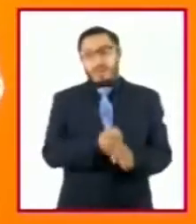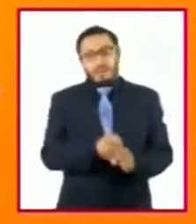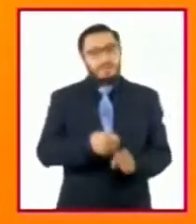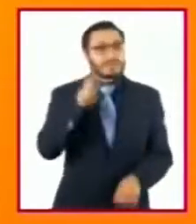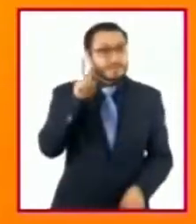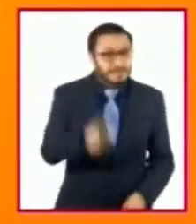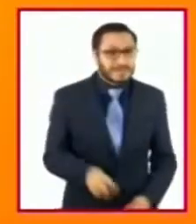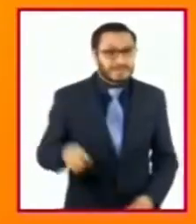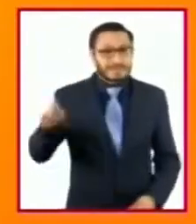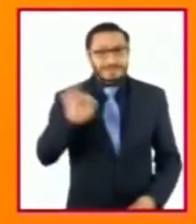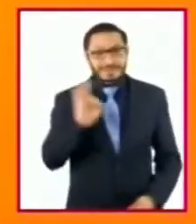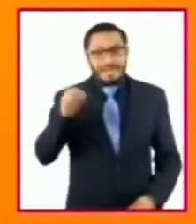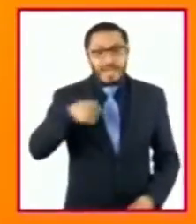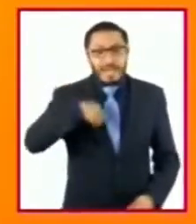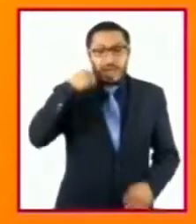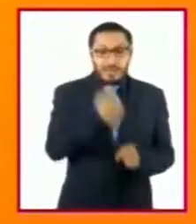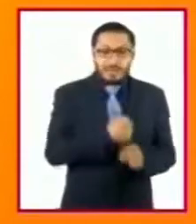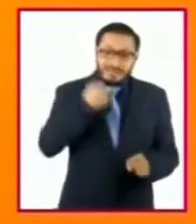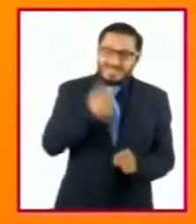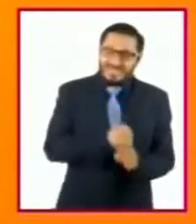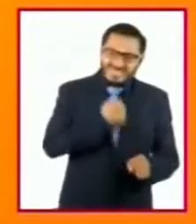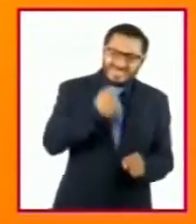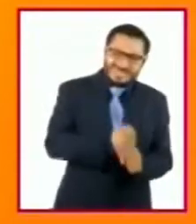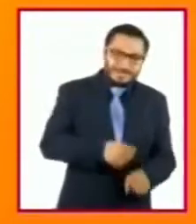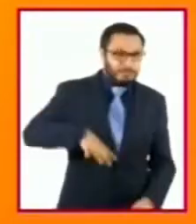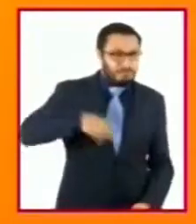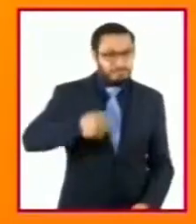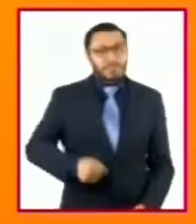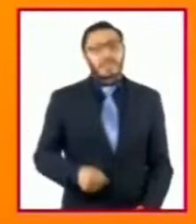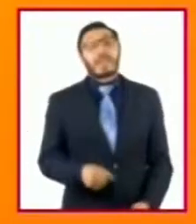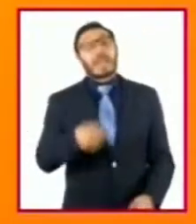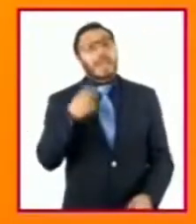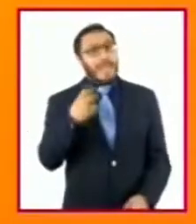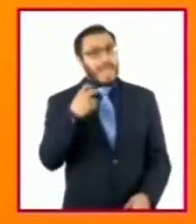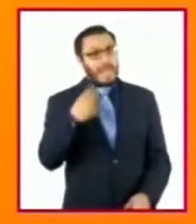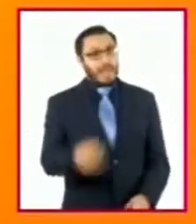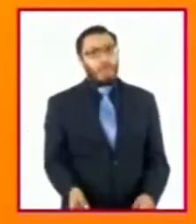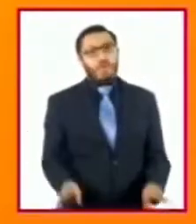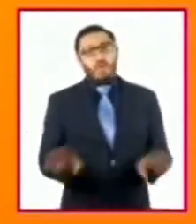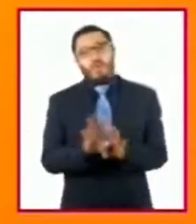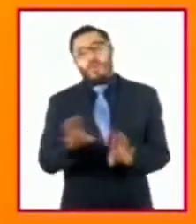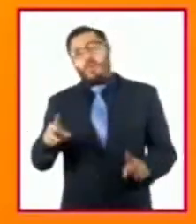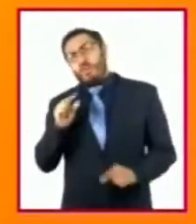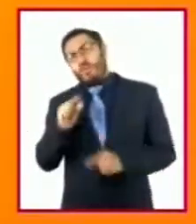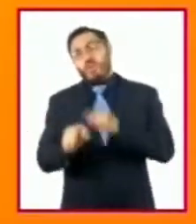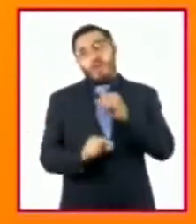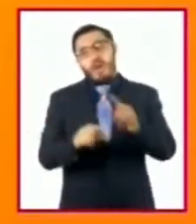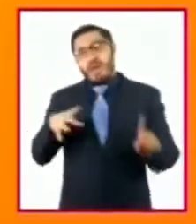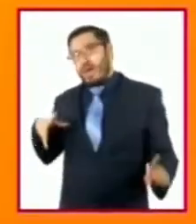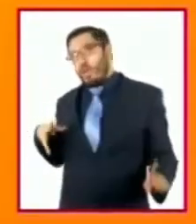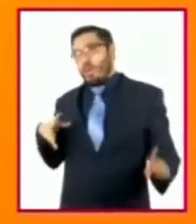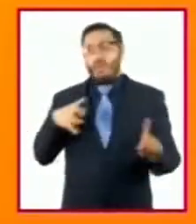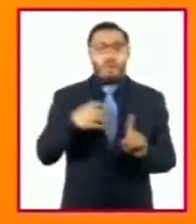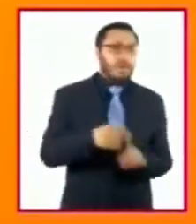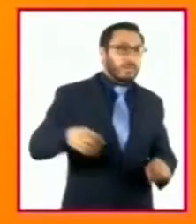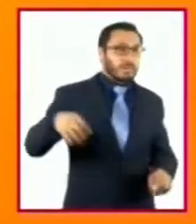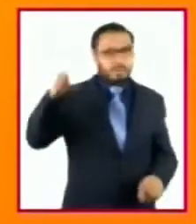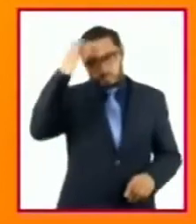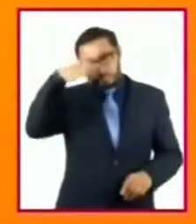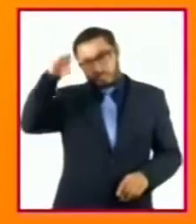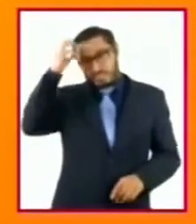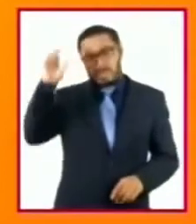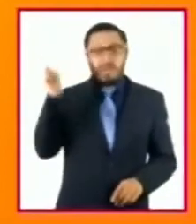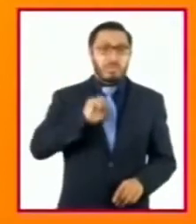lo practico. Insisto en que la práctica nos lleva a la especialidad. Para llegar a un camino siempre pongo